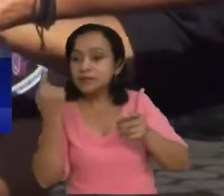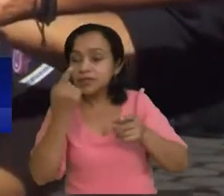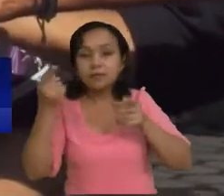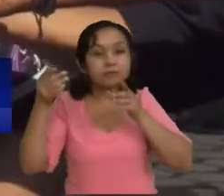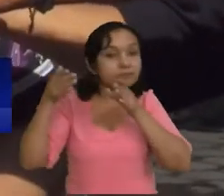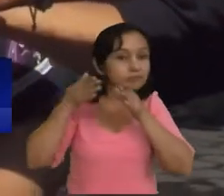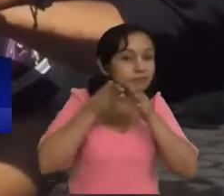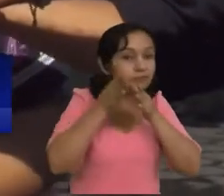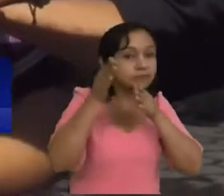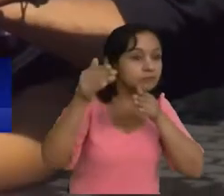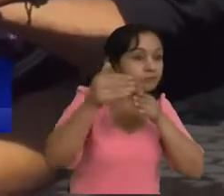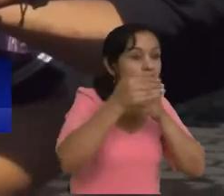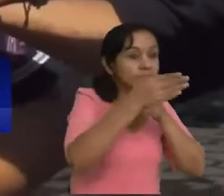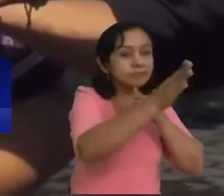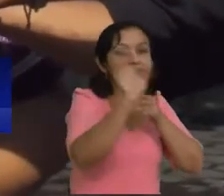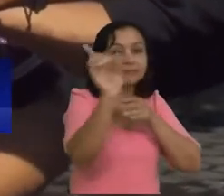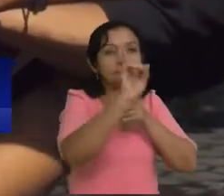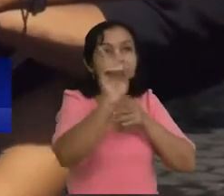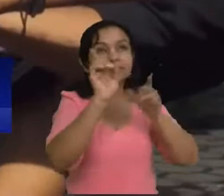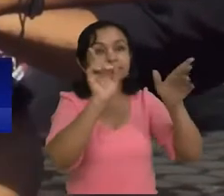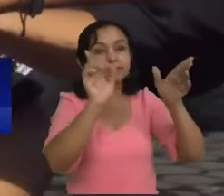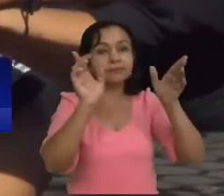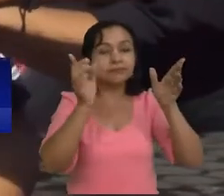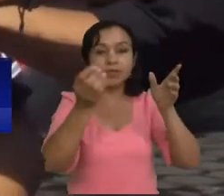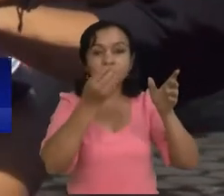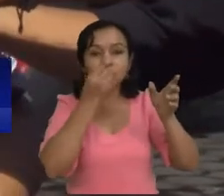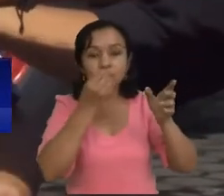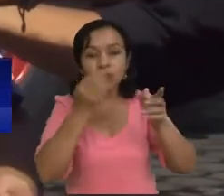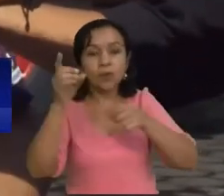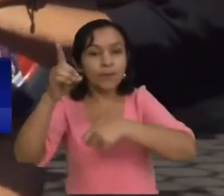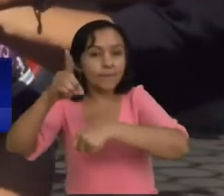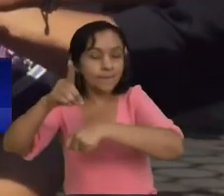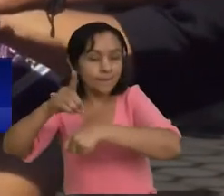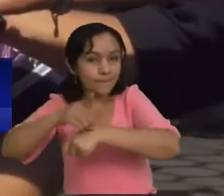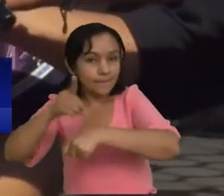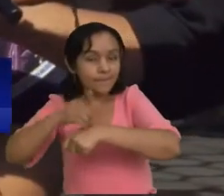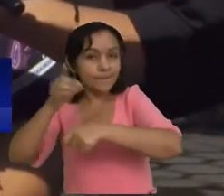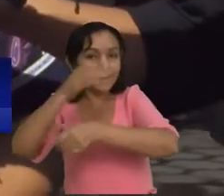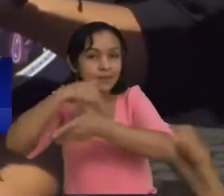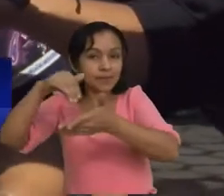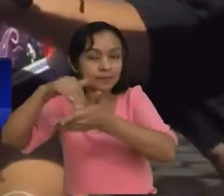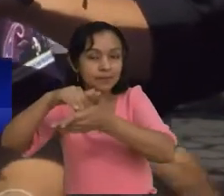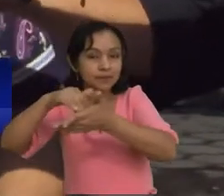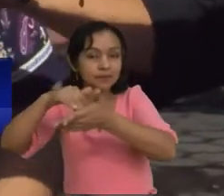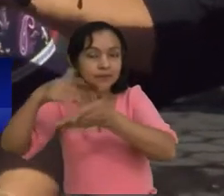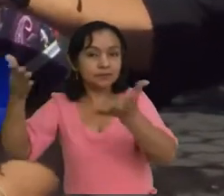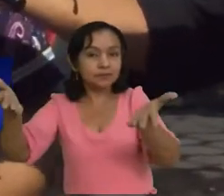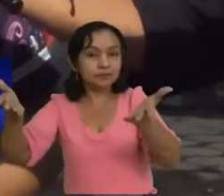salir, en qué lado se encuentra, ya sea el lado de los comedores, en el puesto médico, en la zona principal,